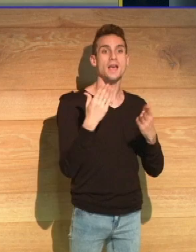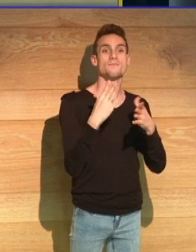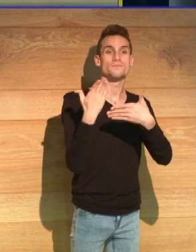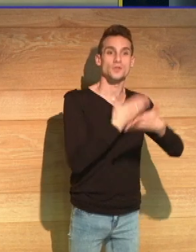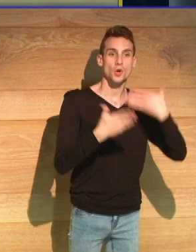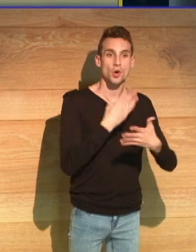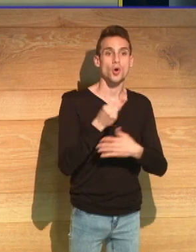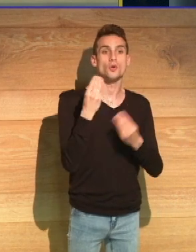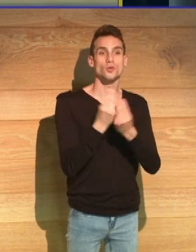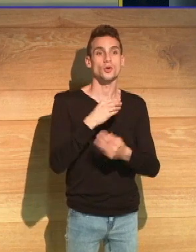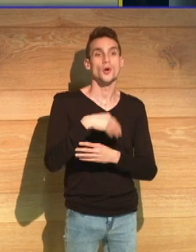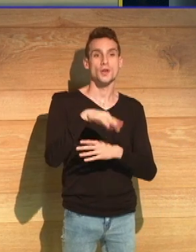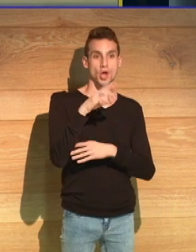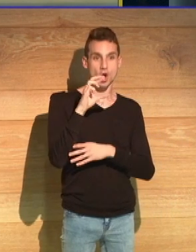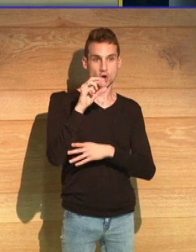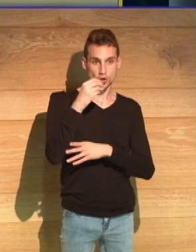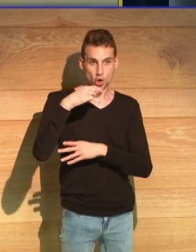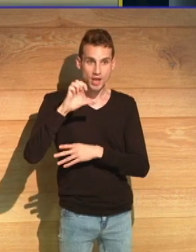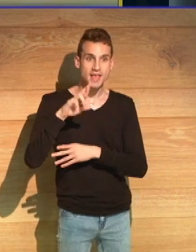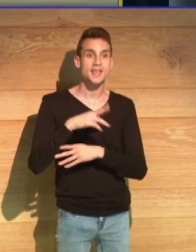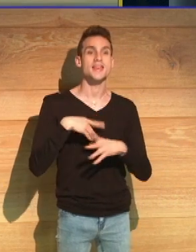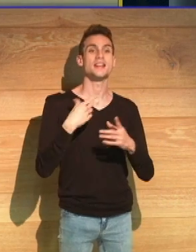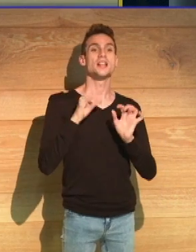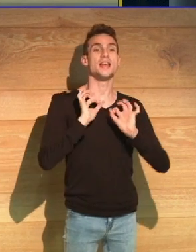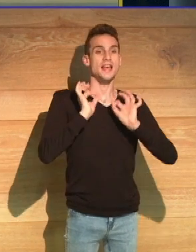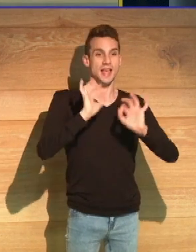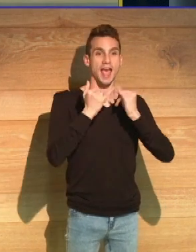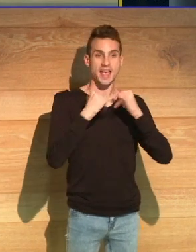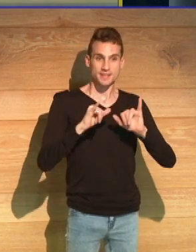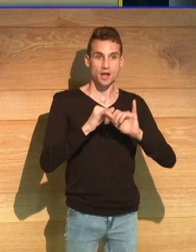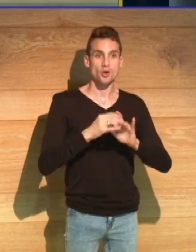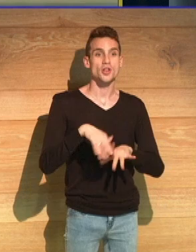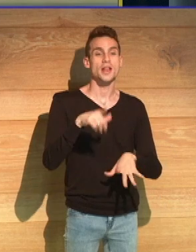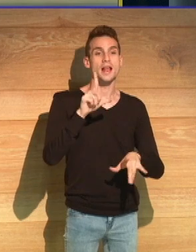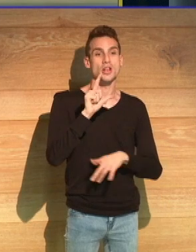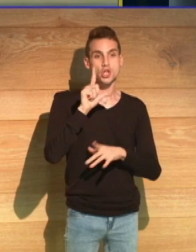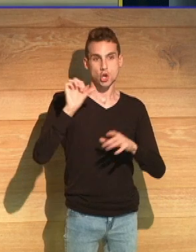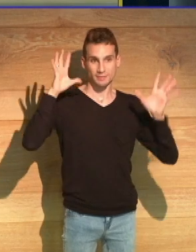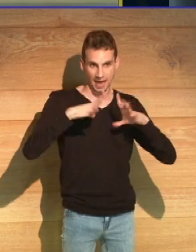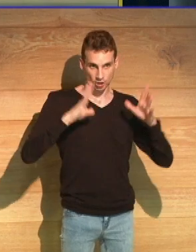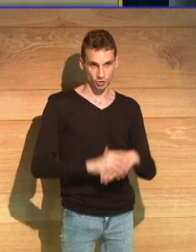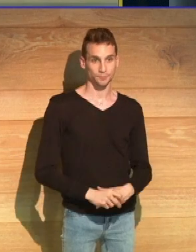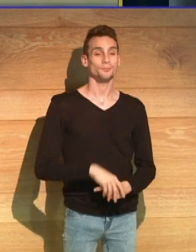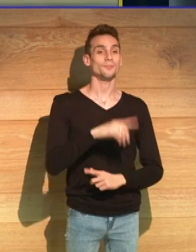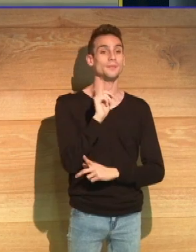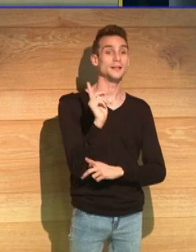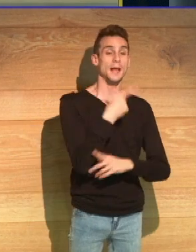Lepage en el espectáculo La Geometría de los Milagros. Sus espectáculos, que reúnen una